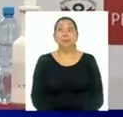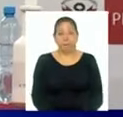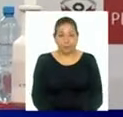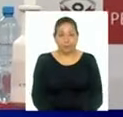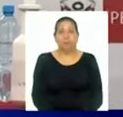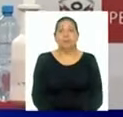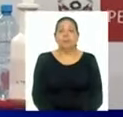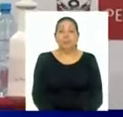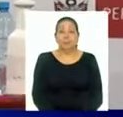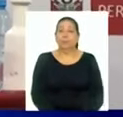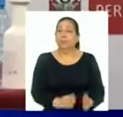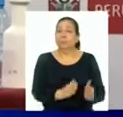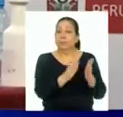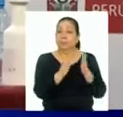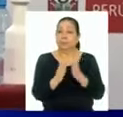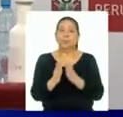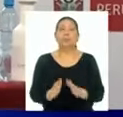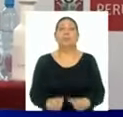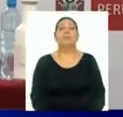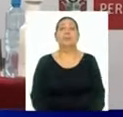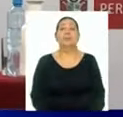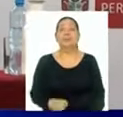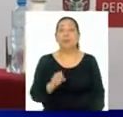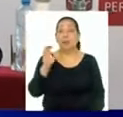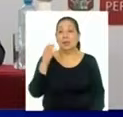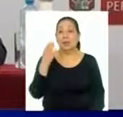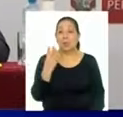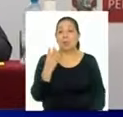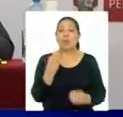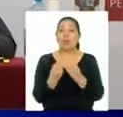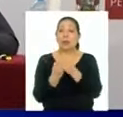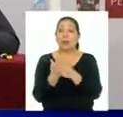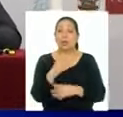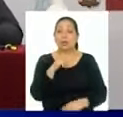Gracias, ministro. Damos pase a Carlos Lazo, de Canal 4 TV de Arequipa.